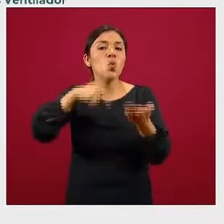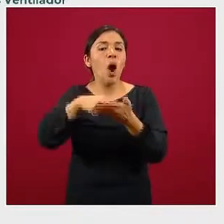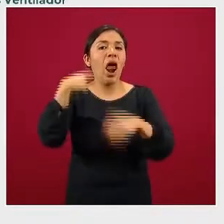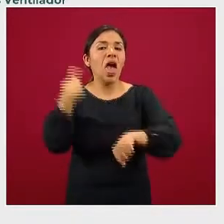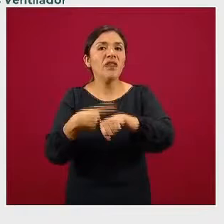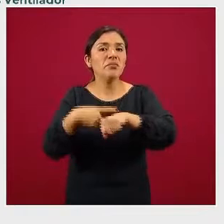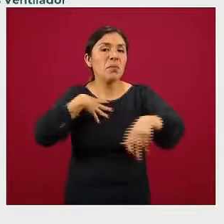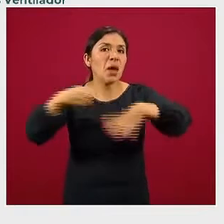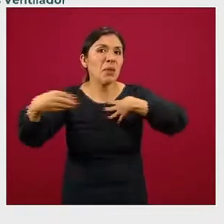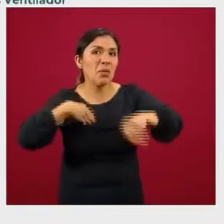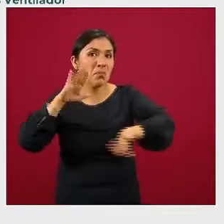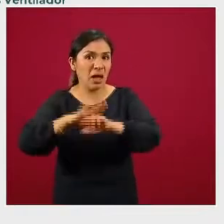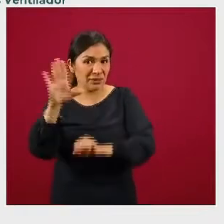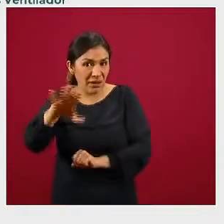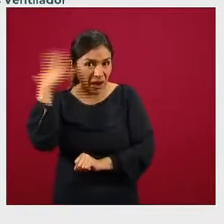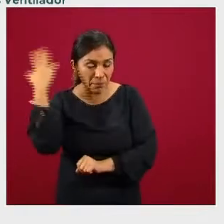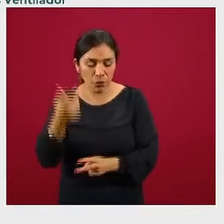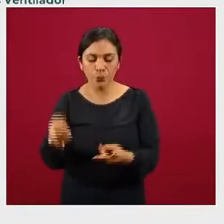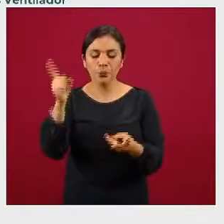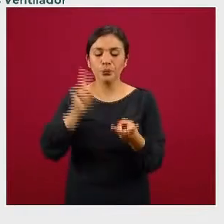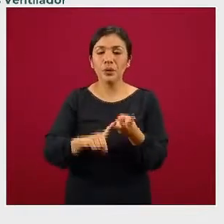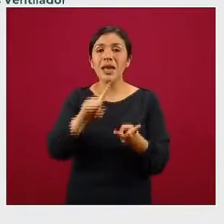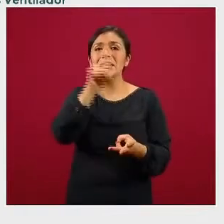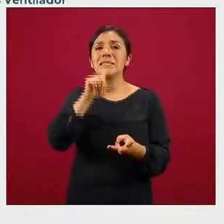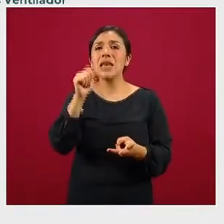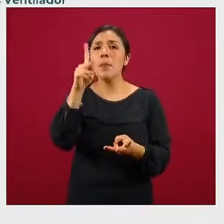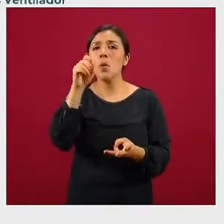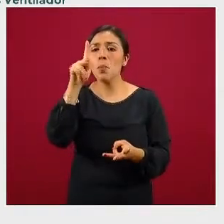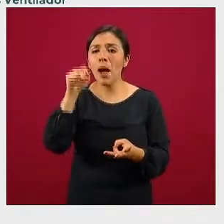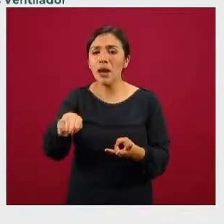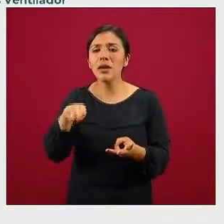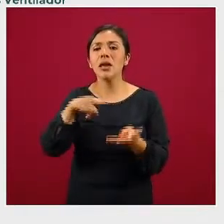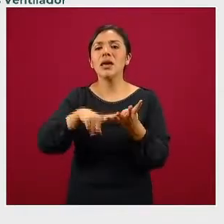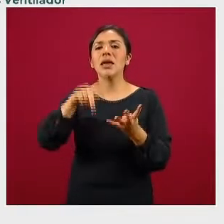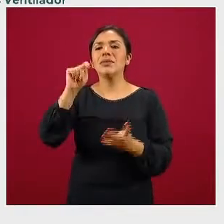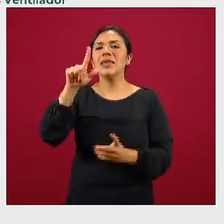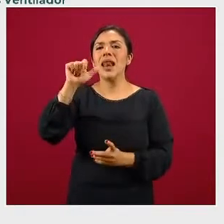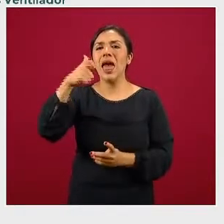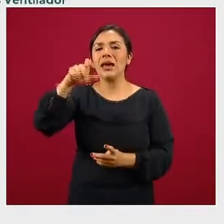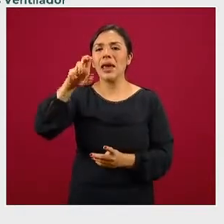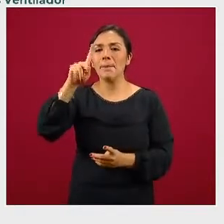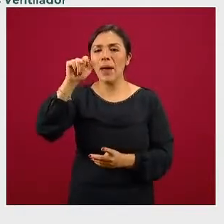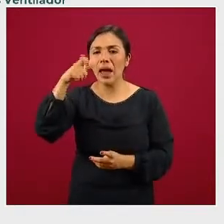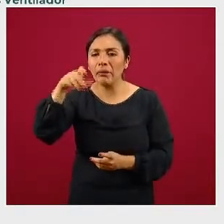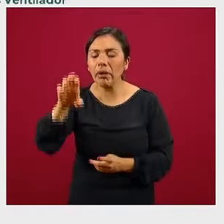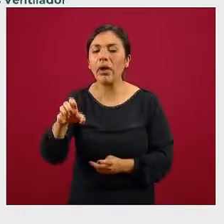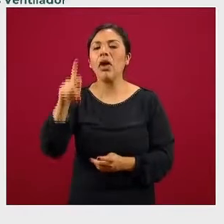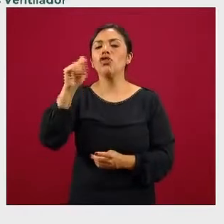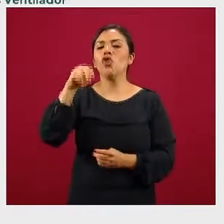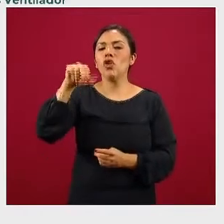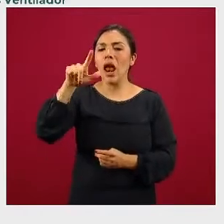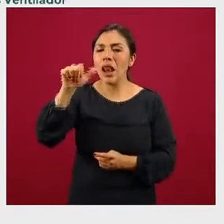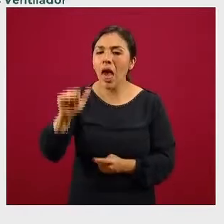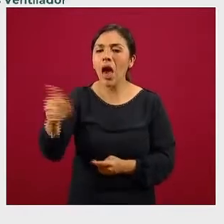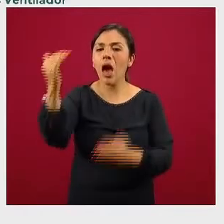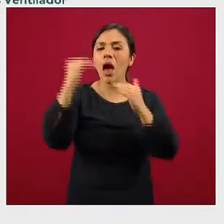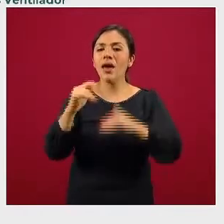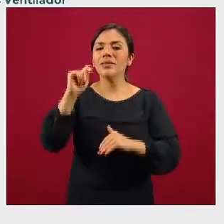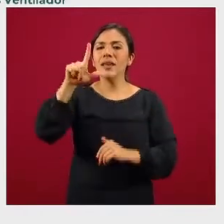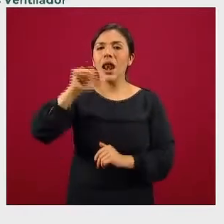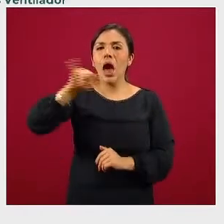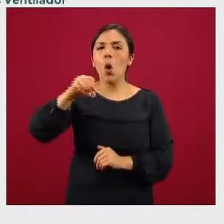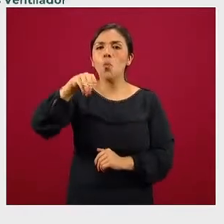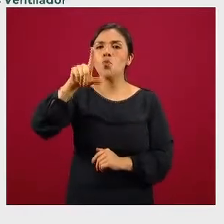crece a mayor velocidad, mientras que Zapopan, San Pedro, Tlaquepaque, Tonalá y Tlajomulco lo